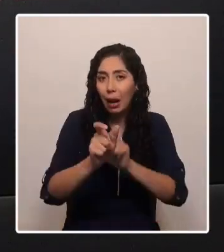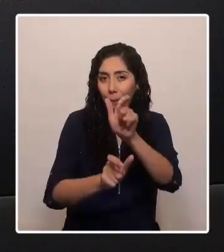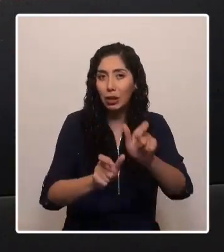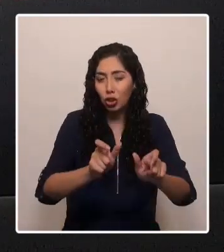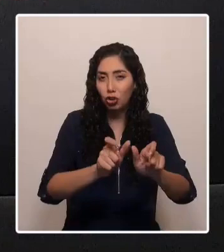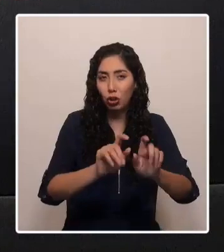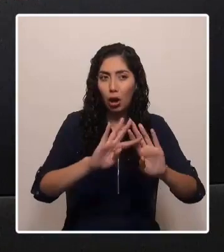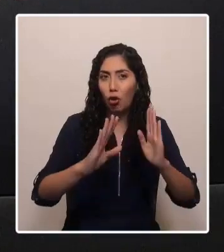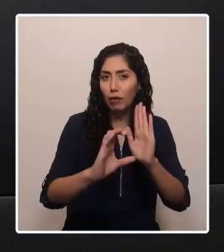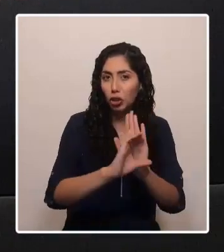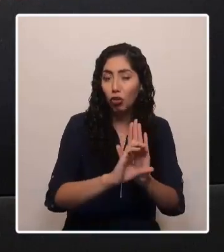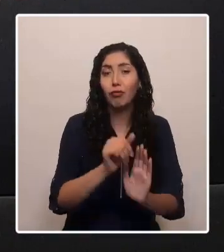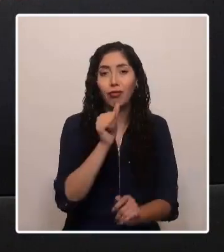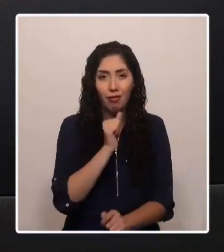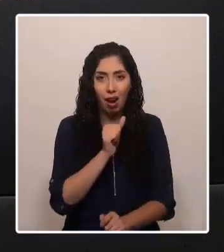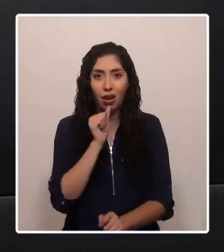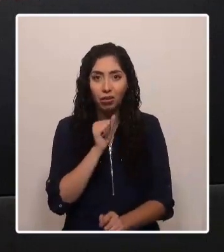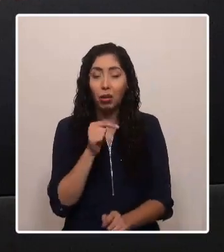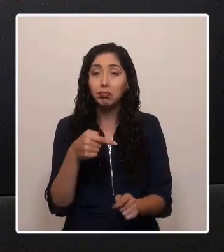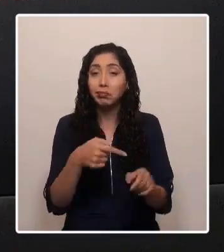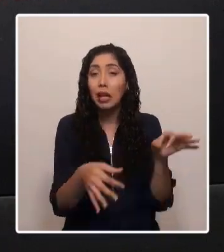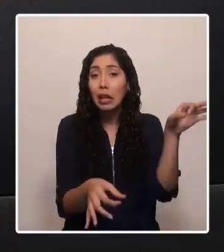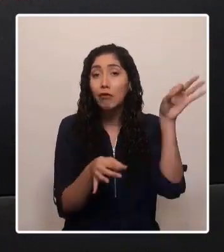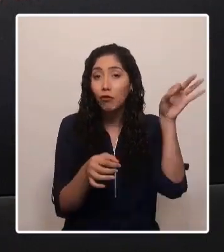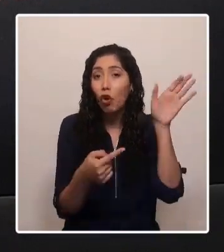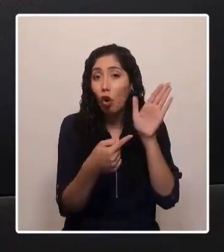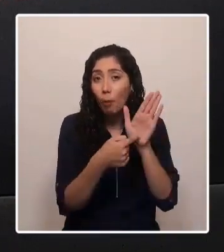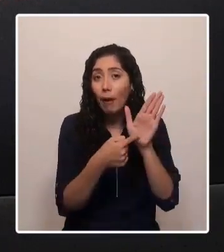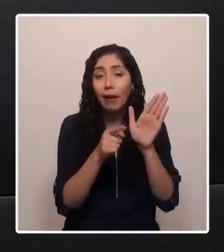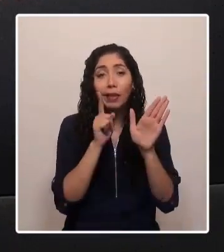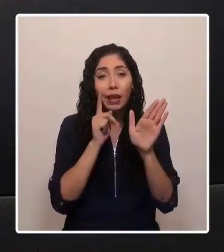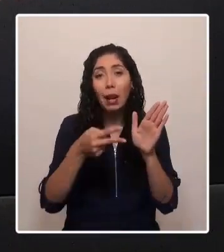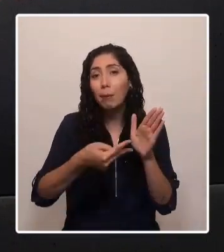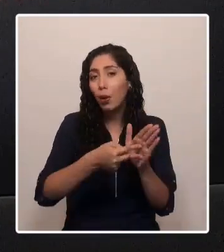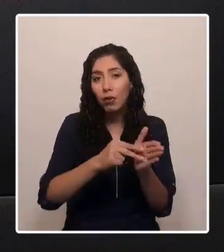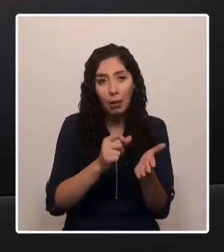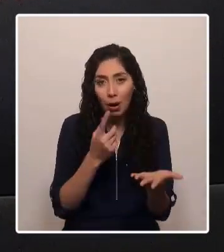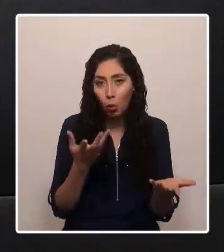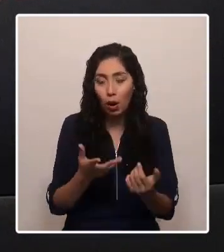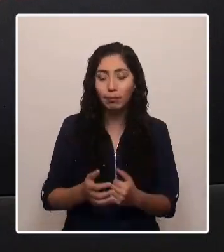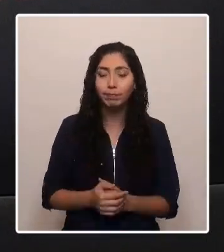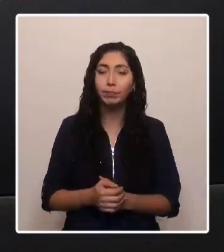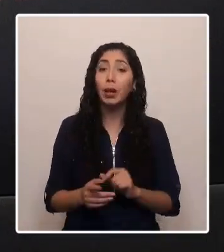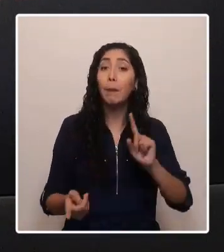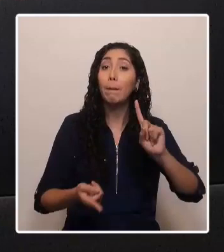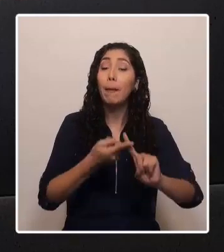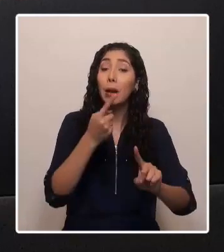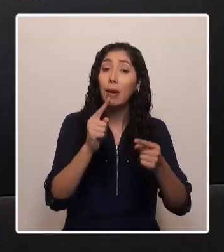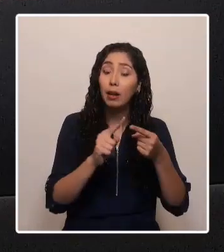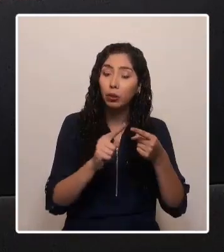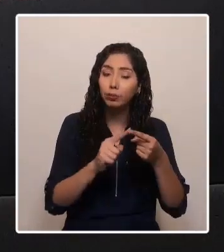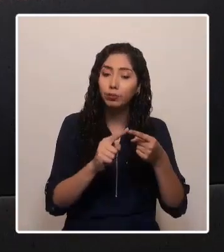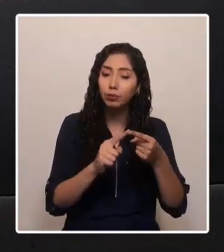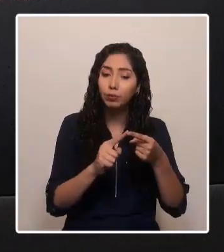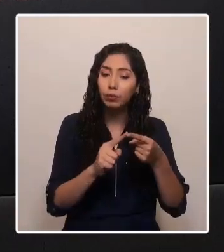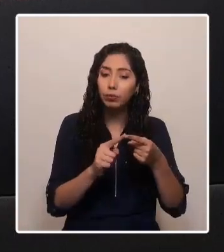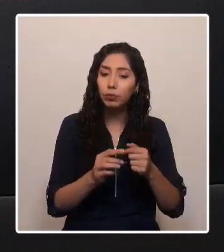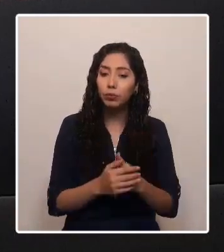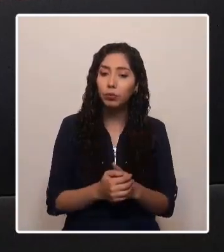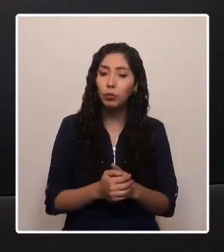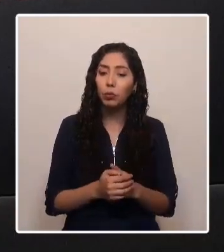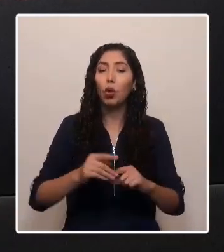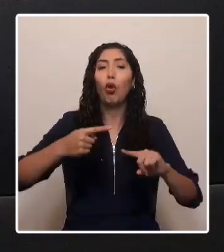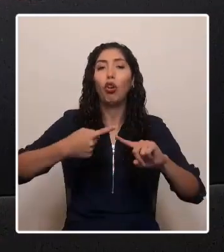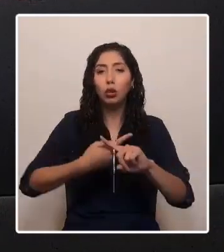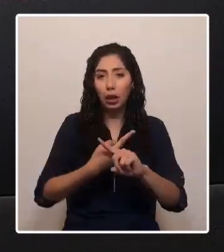que se presenta hoy, que tiene, entre otros, los siguientes problemas. Primero, sobresale nuevamente el tratamiento